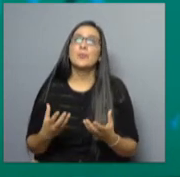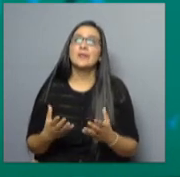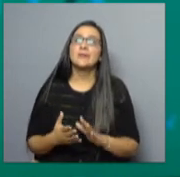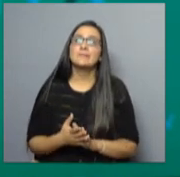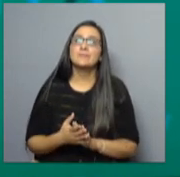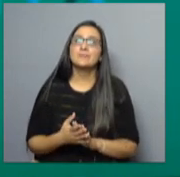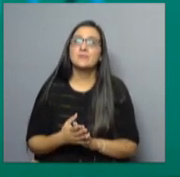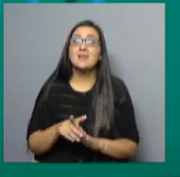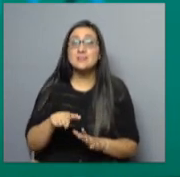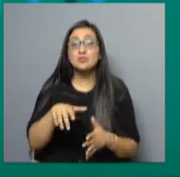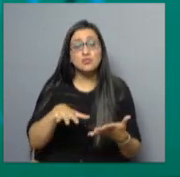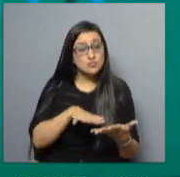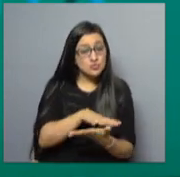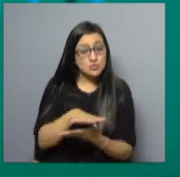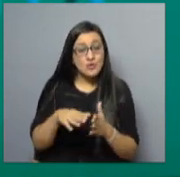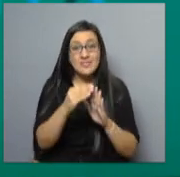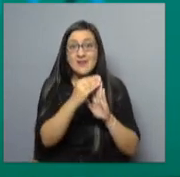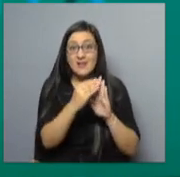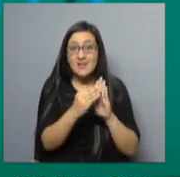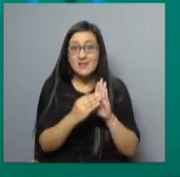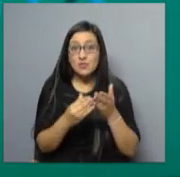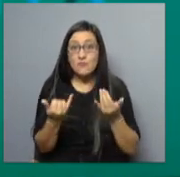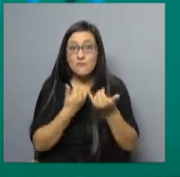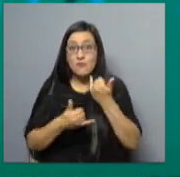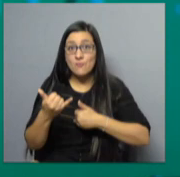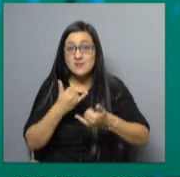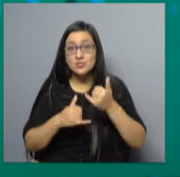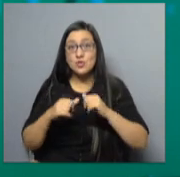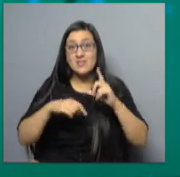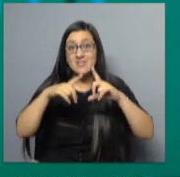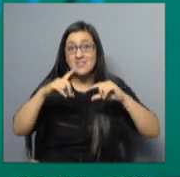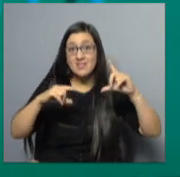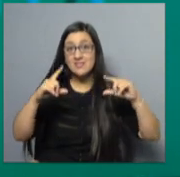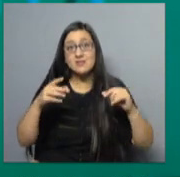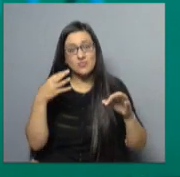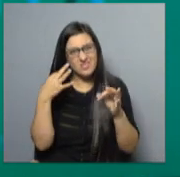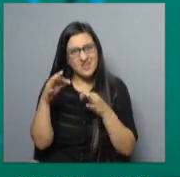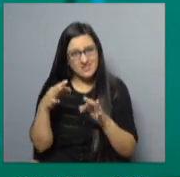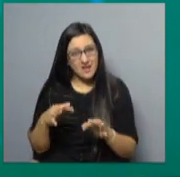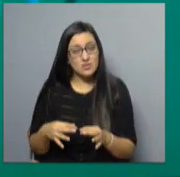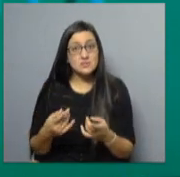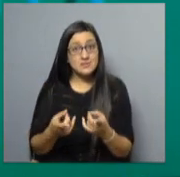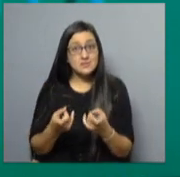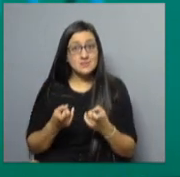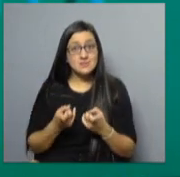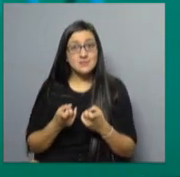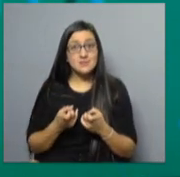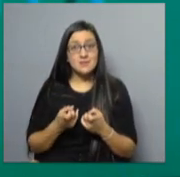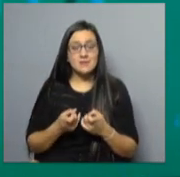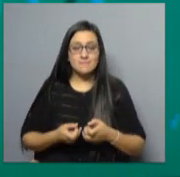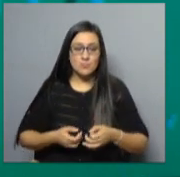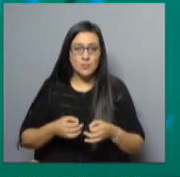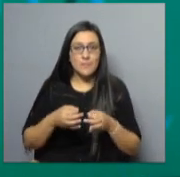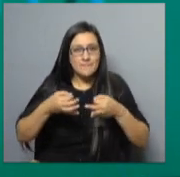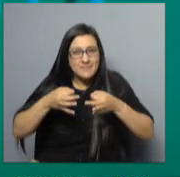son zonas del registro de información y del registro de estadísticas muy delicadas y que requieren mucha precisión